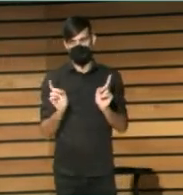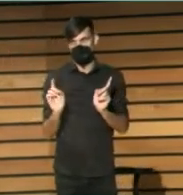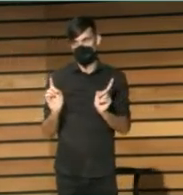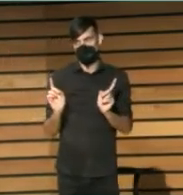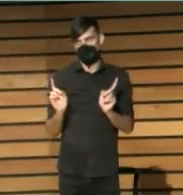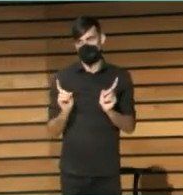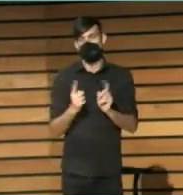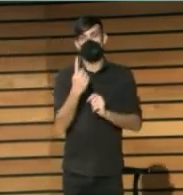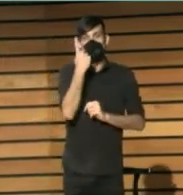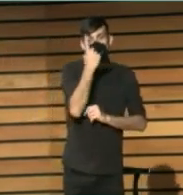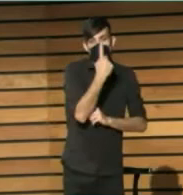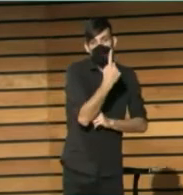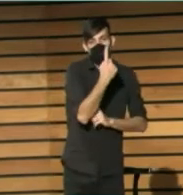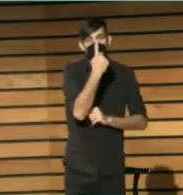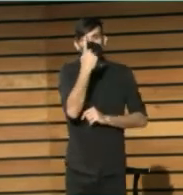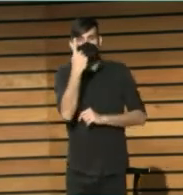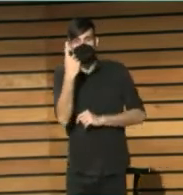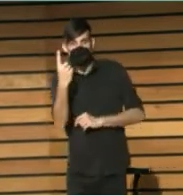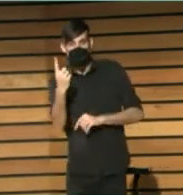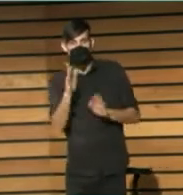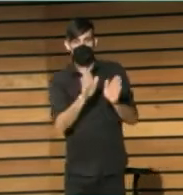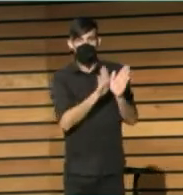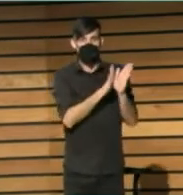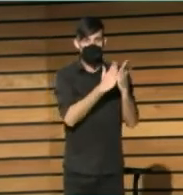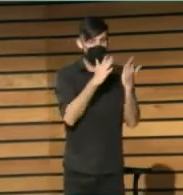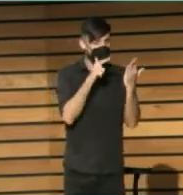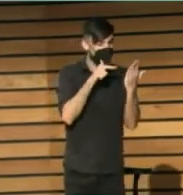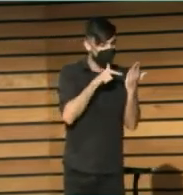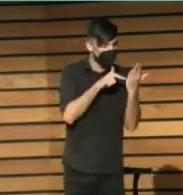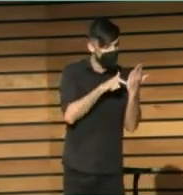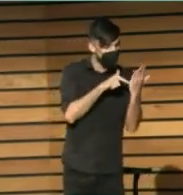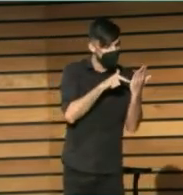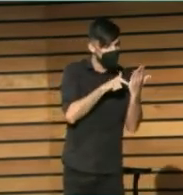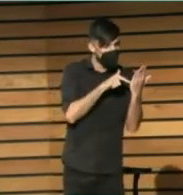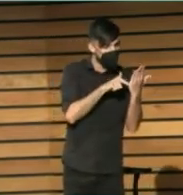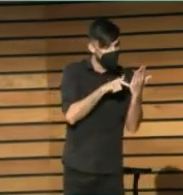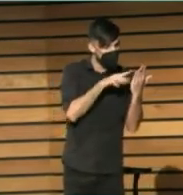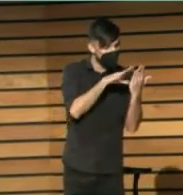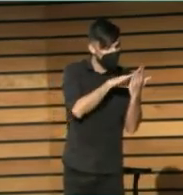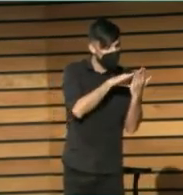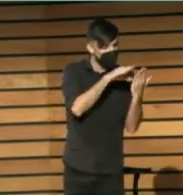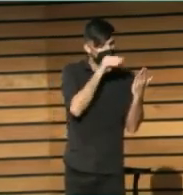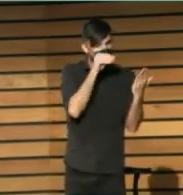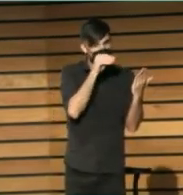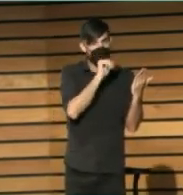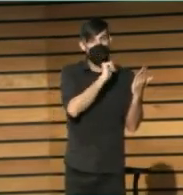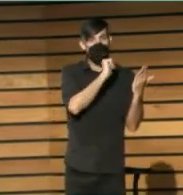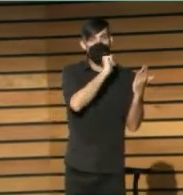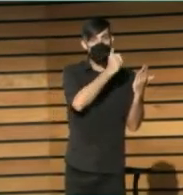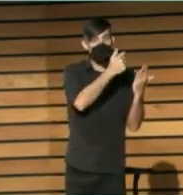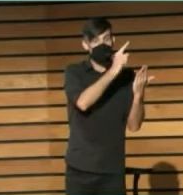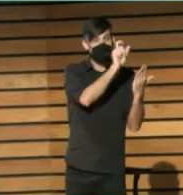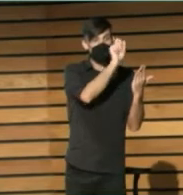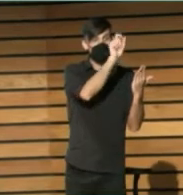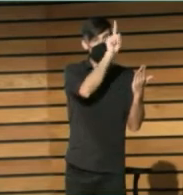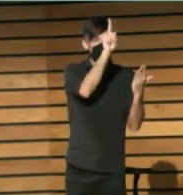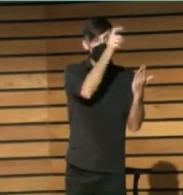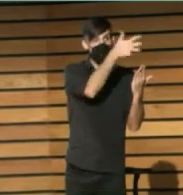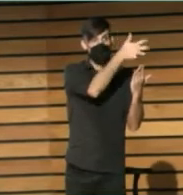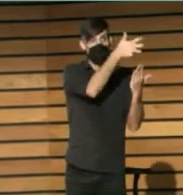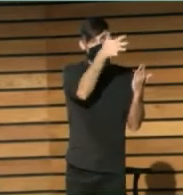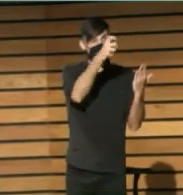Son uno a uno y la memoria de los libros es memoria a memoria. Desde el primer verso que leíste